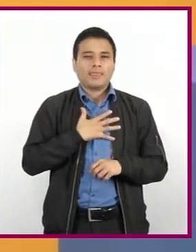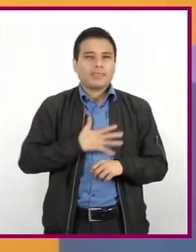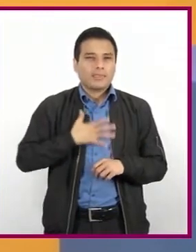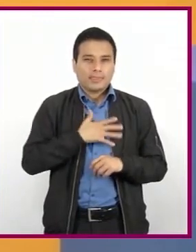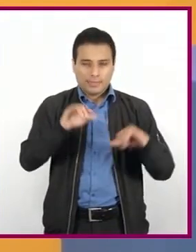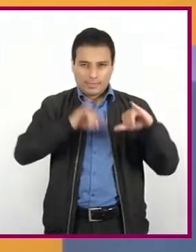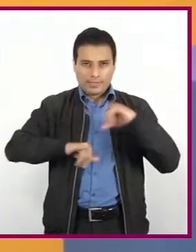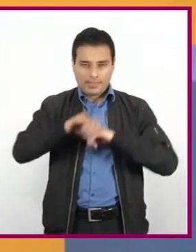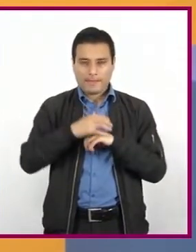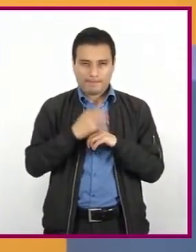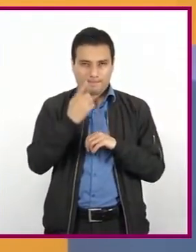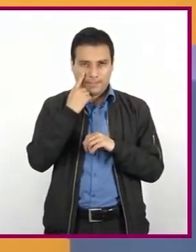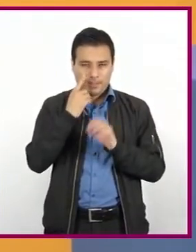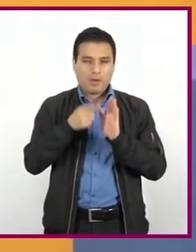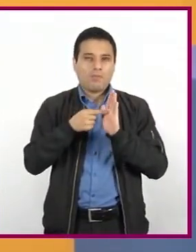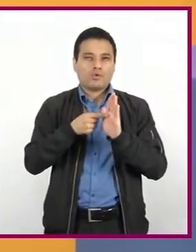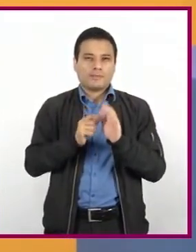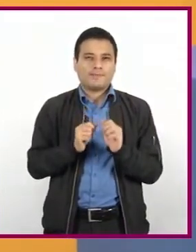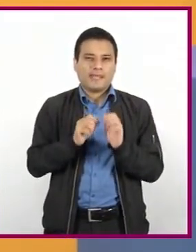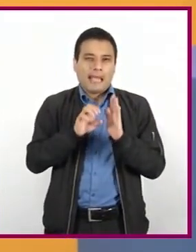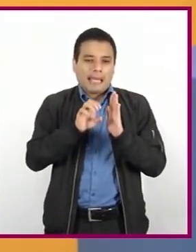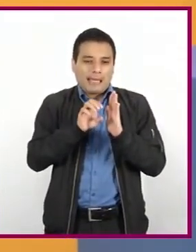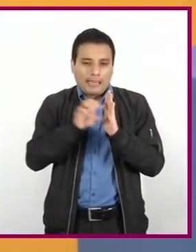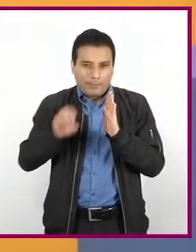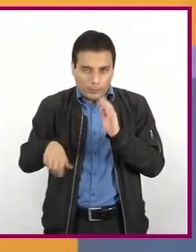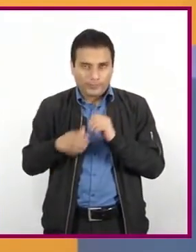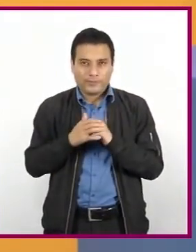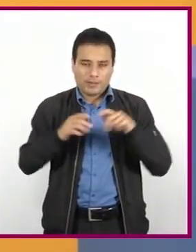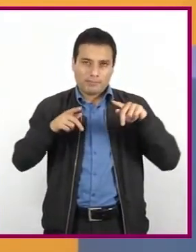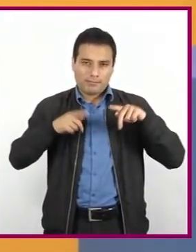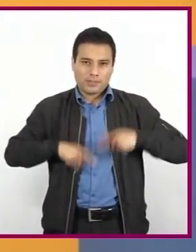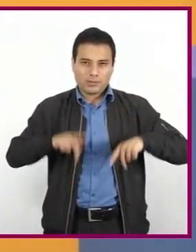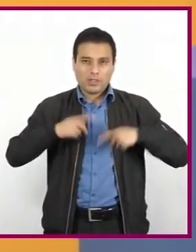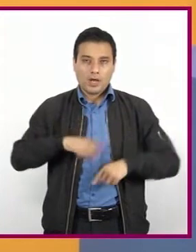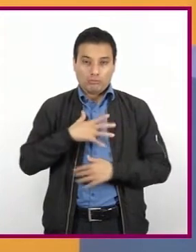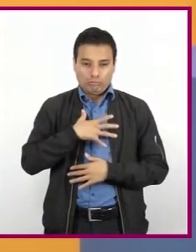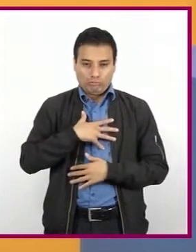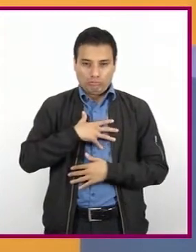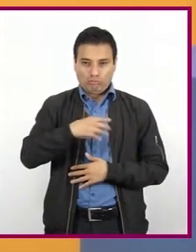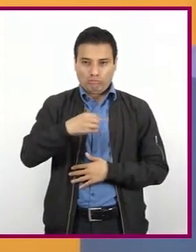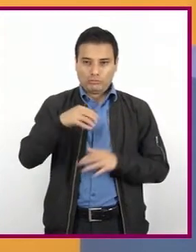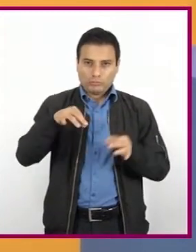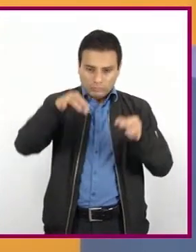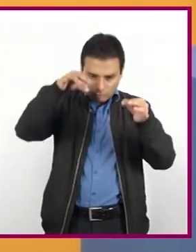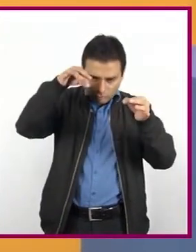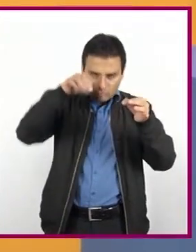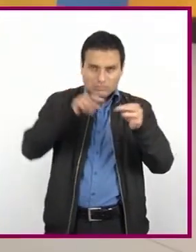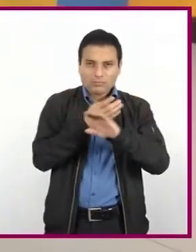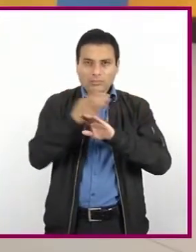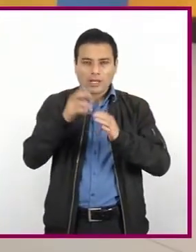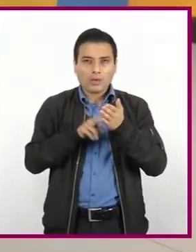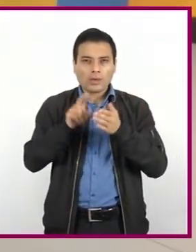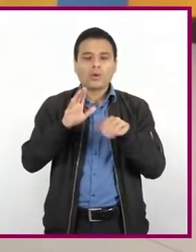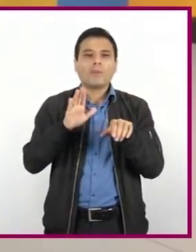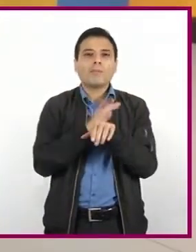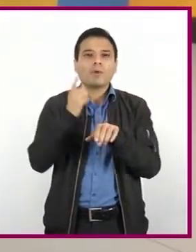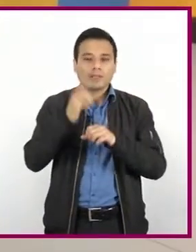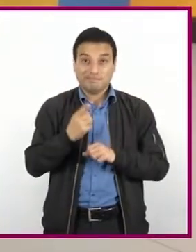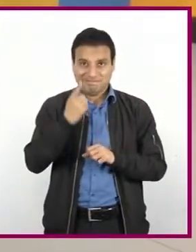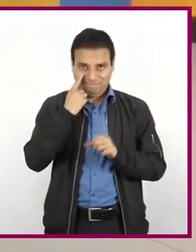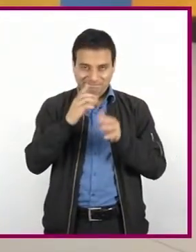para representar por qué cuando se toman las radiografías hay zonas que están más claras y otras oscuras. ¡Qué buena